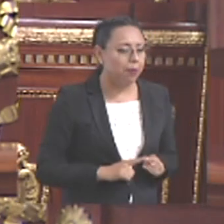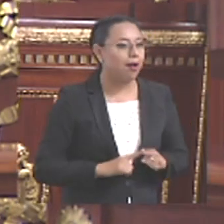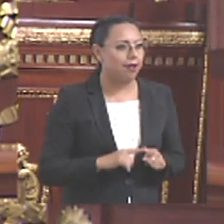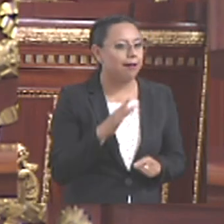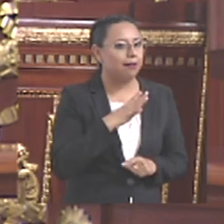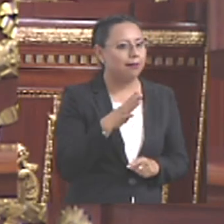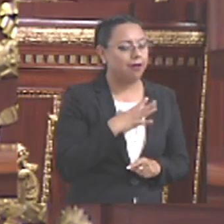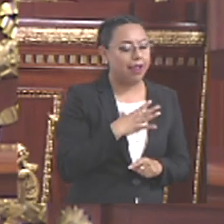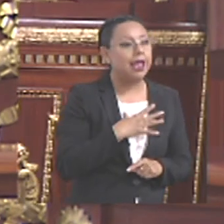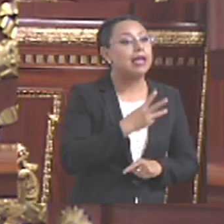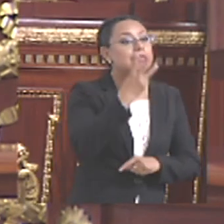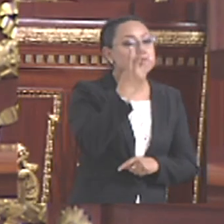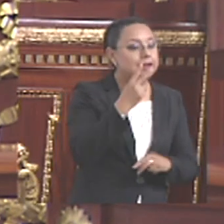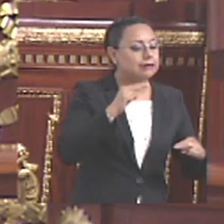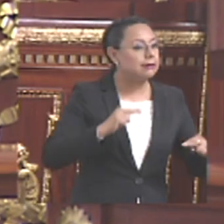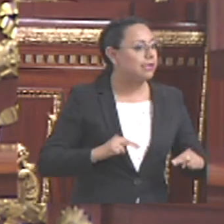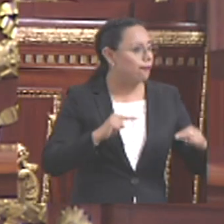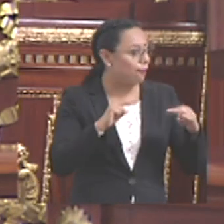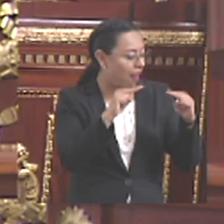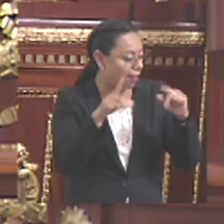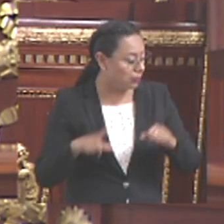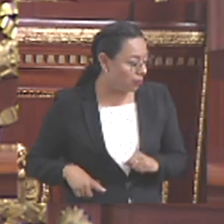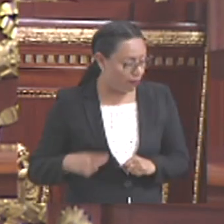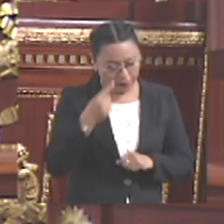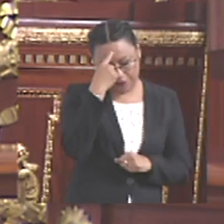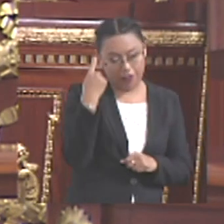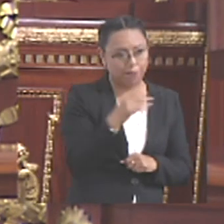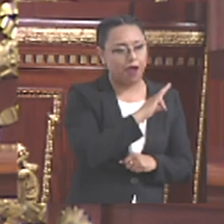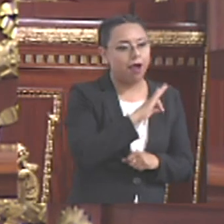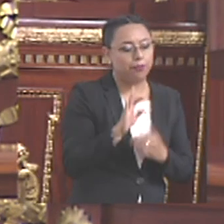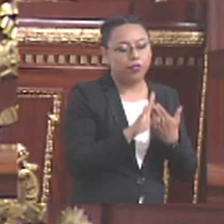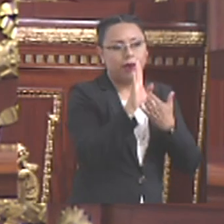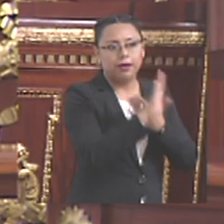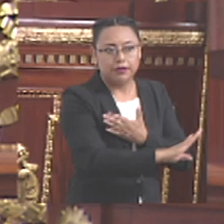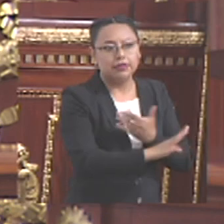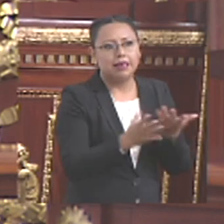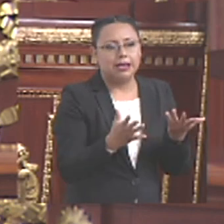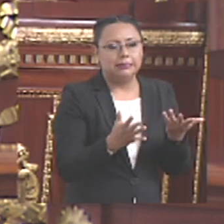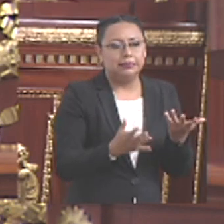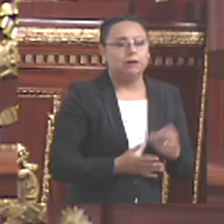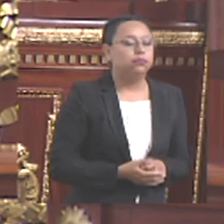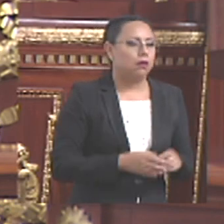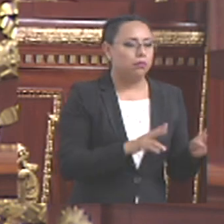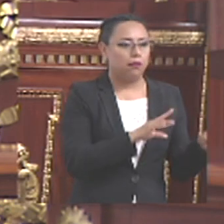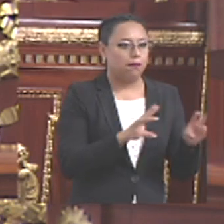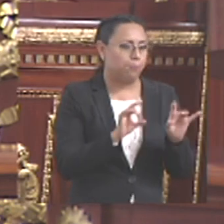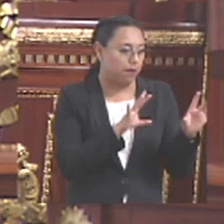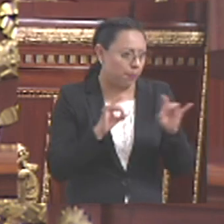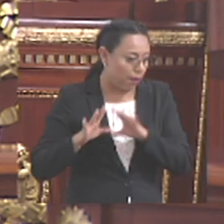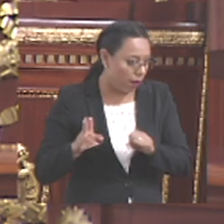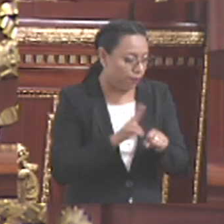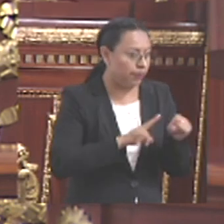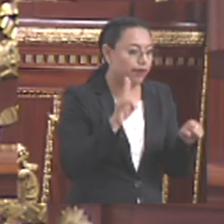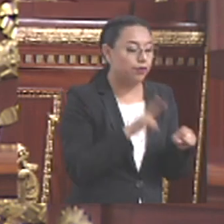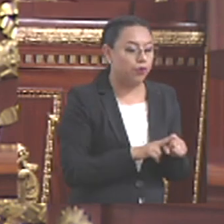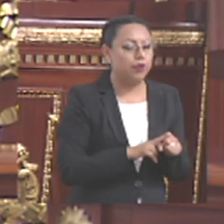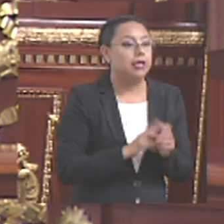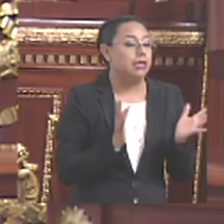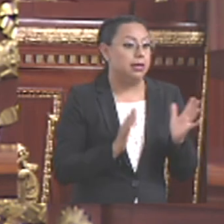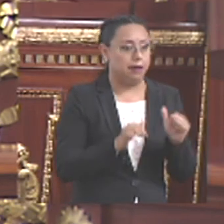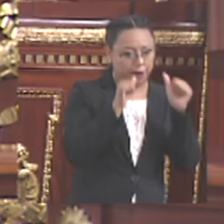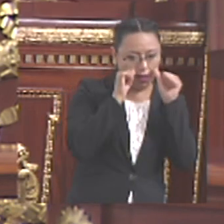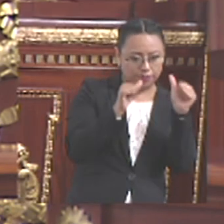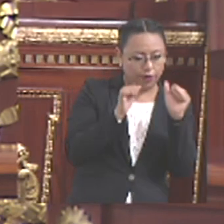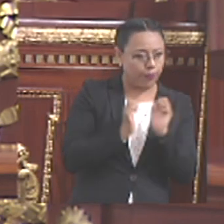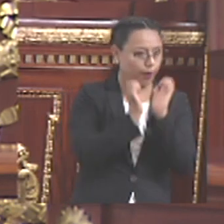de los 3 órdenes de gobierno para la prevención de desastres y la atención de emergencias. Este sistema